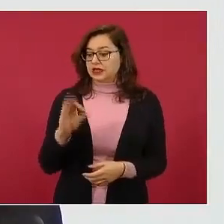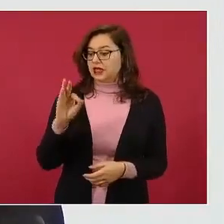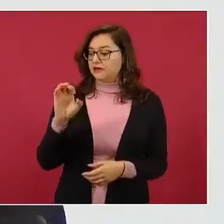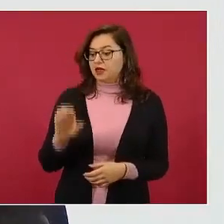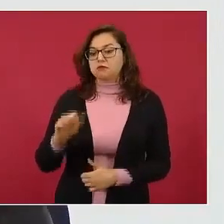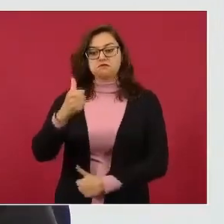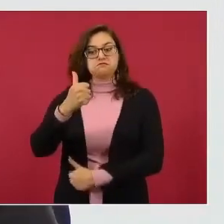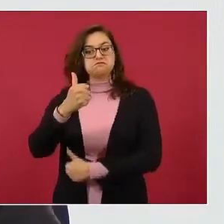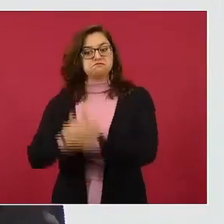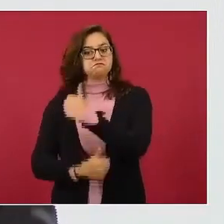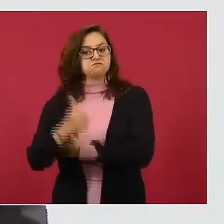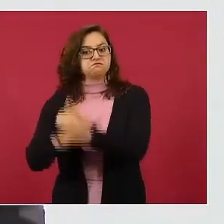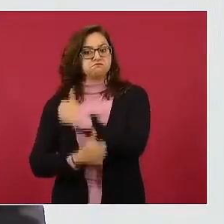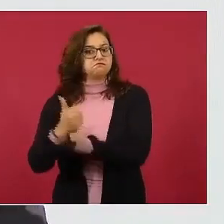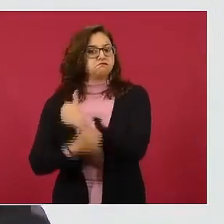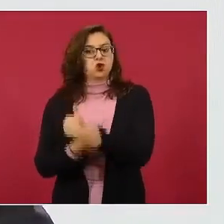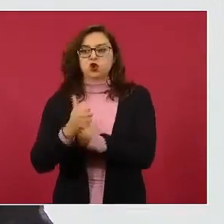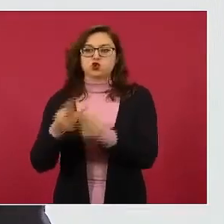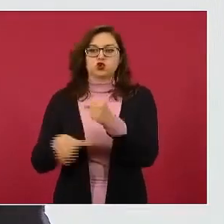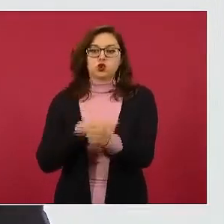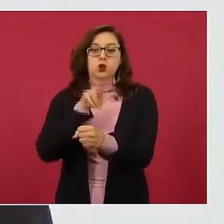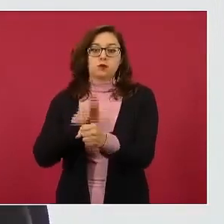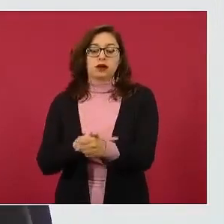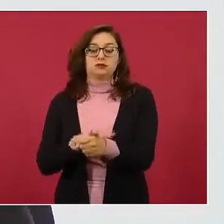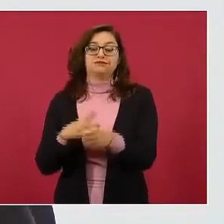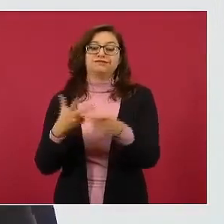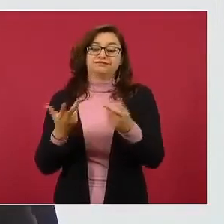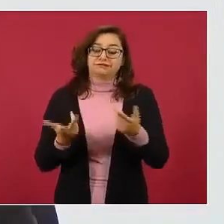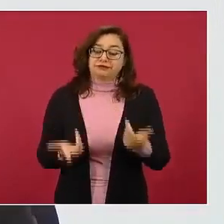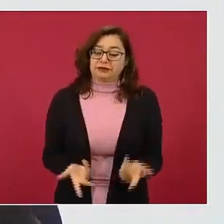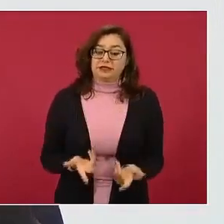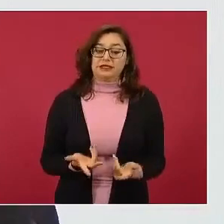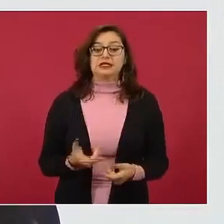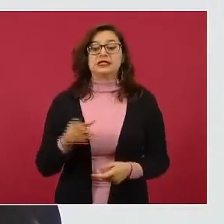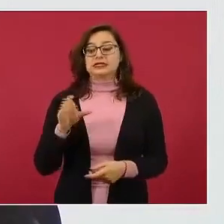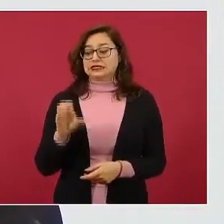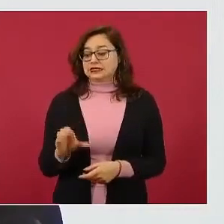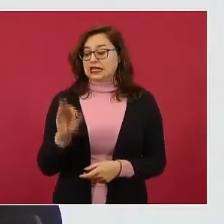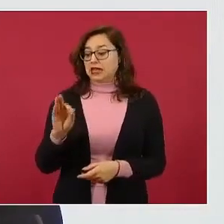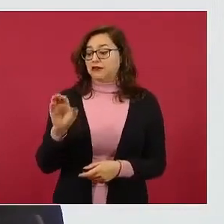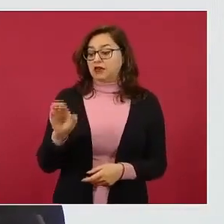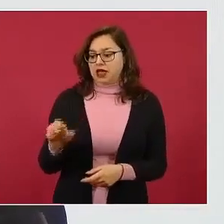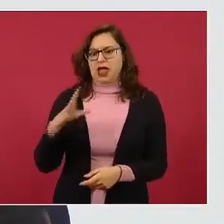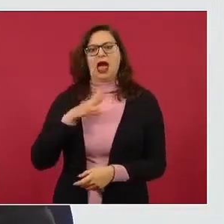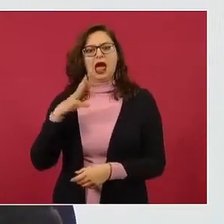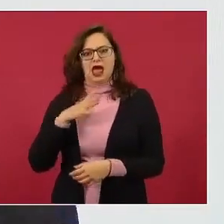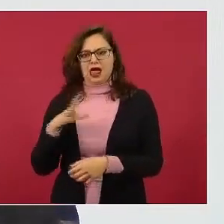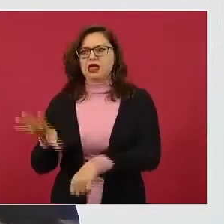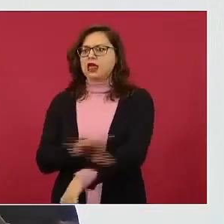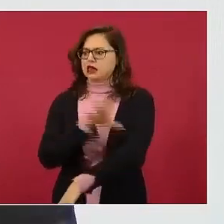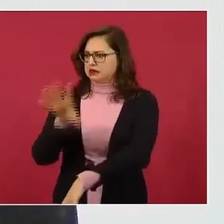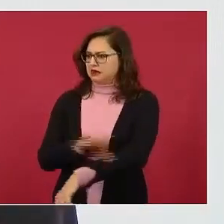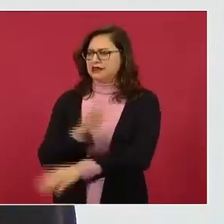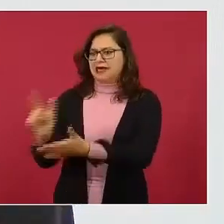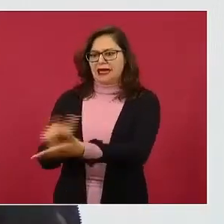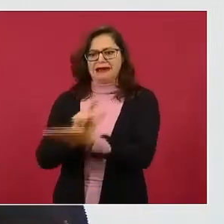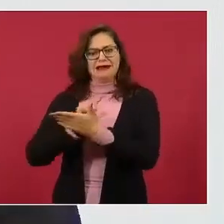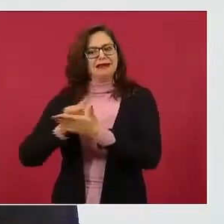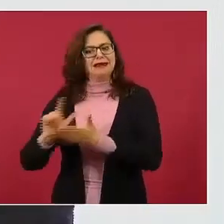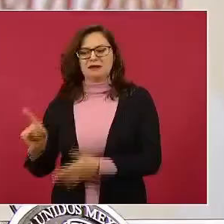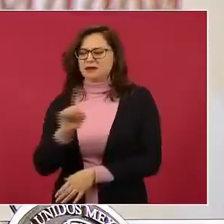competitivo. Desafortunadamente, inclusive la energía limpia que tiene la CFE no es reconocida, puesto que en la